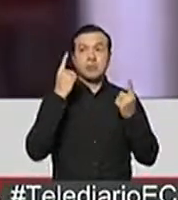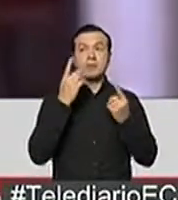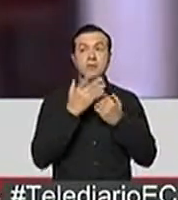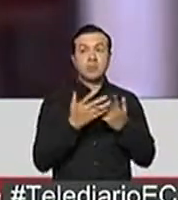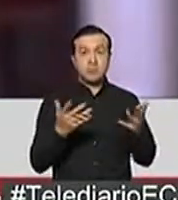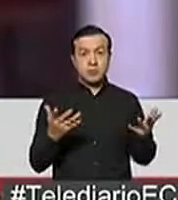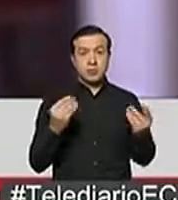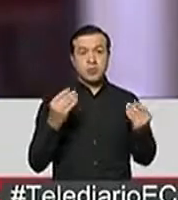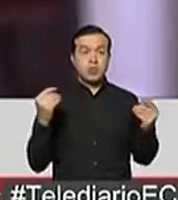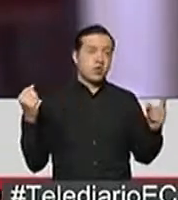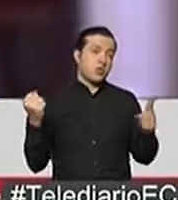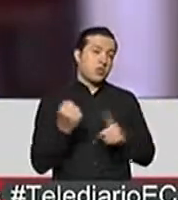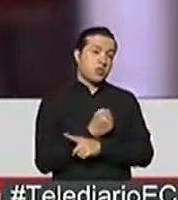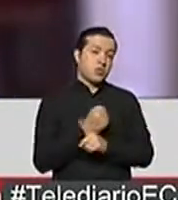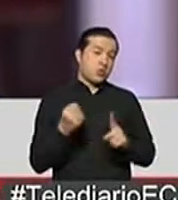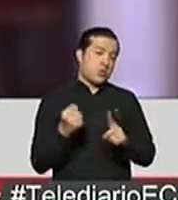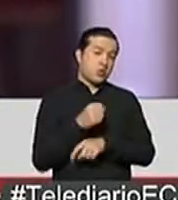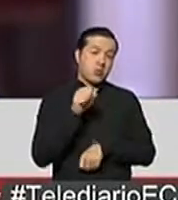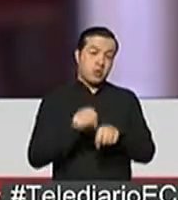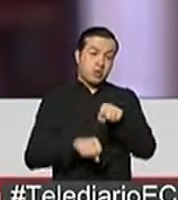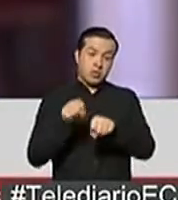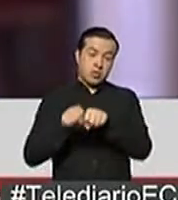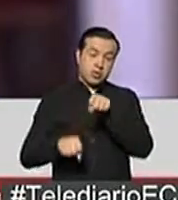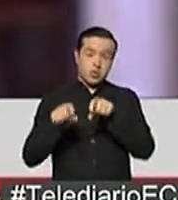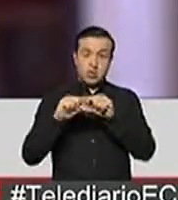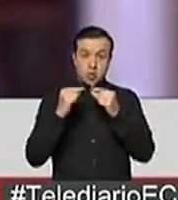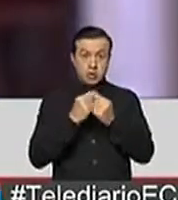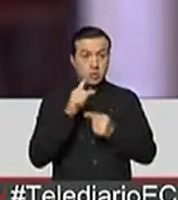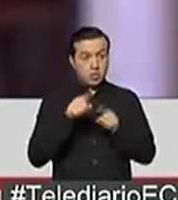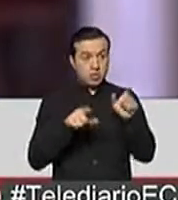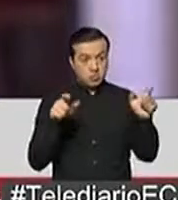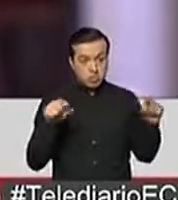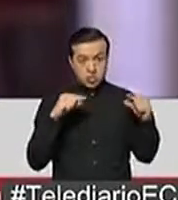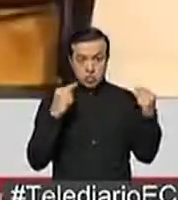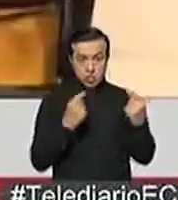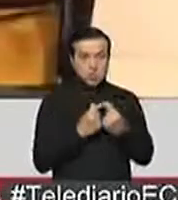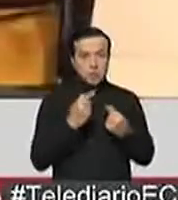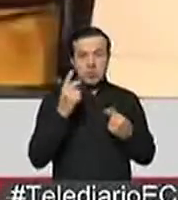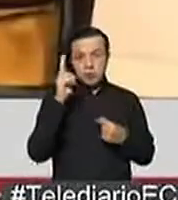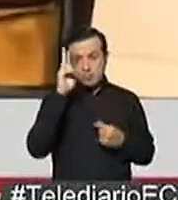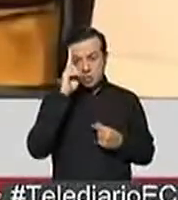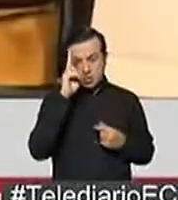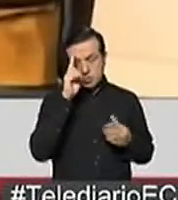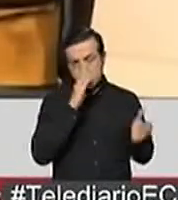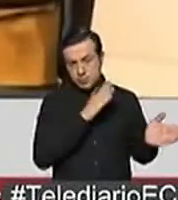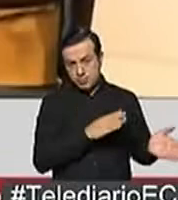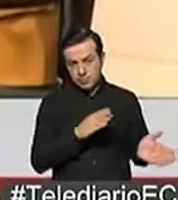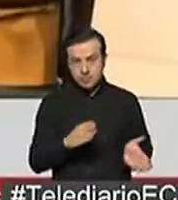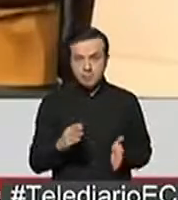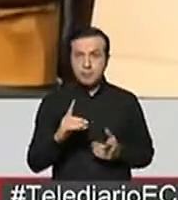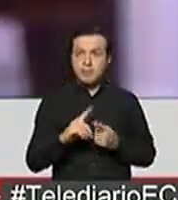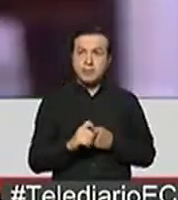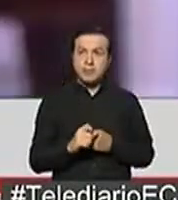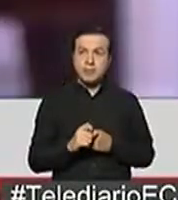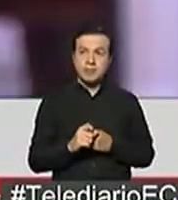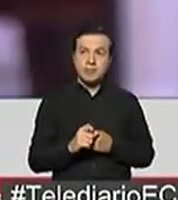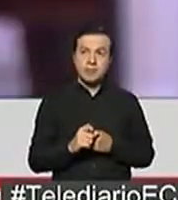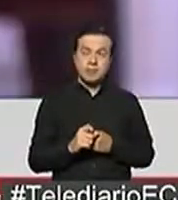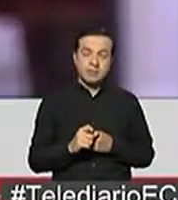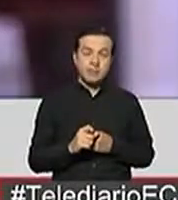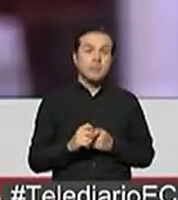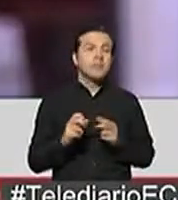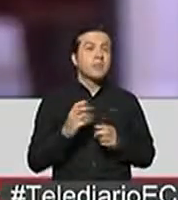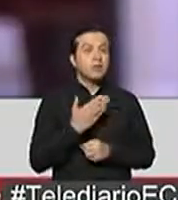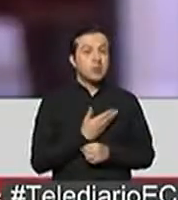una gran ola de destrucción y violencia promovida por algunas personas de una manera muy organizada. Al respecto,